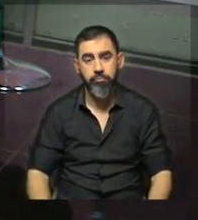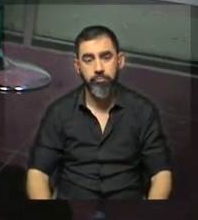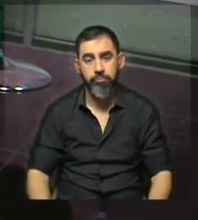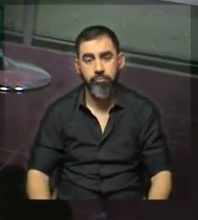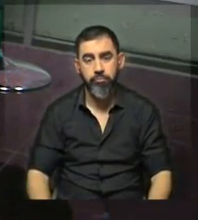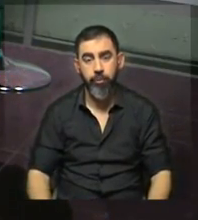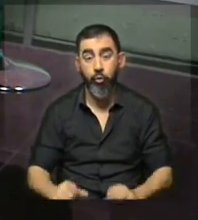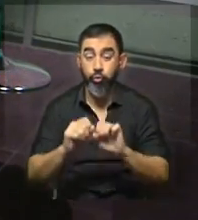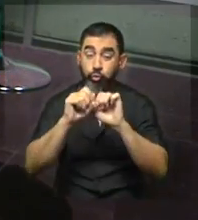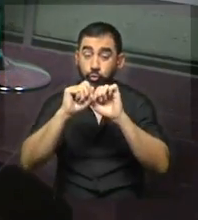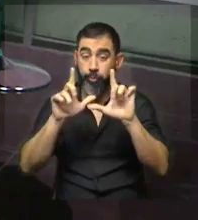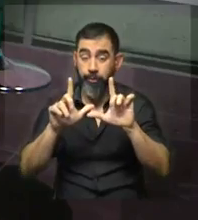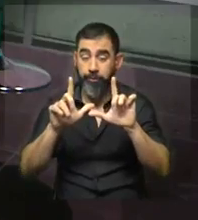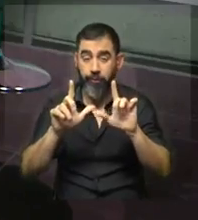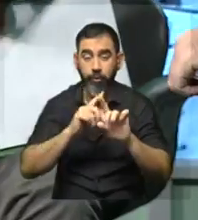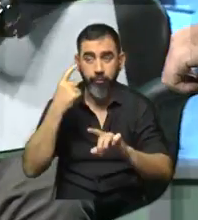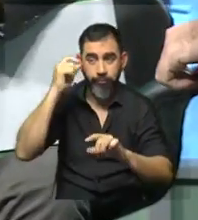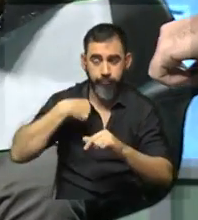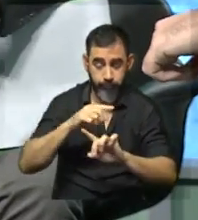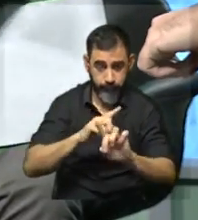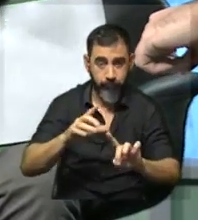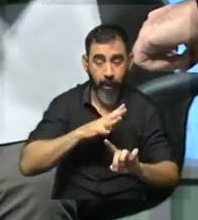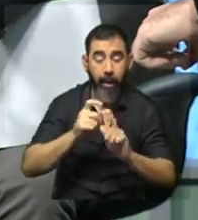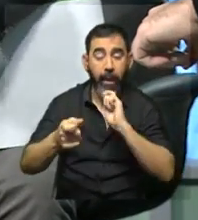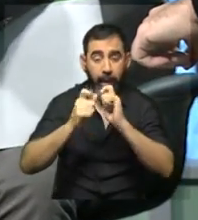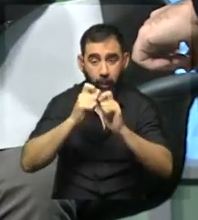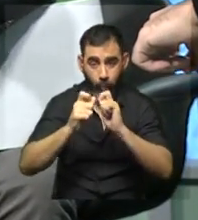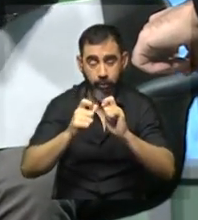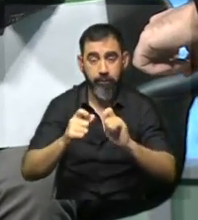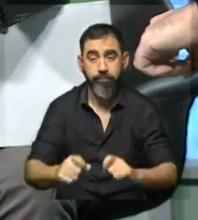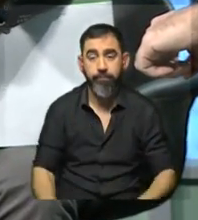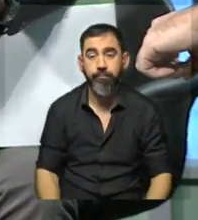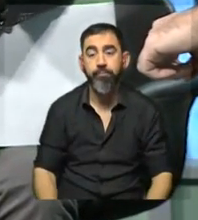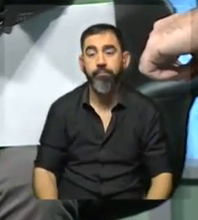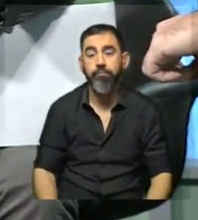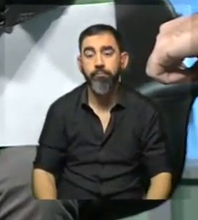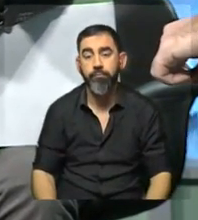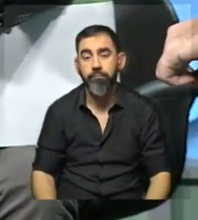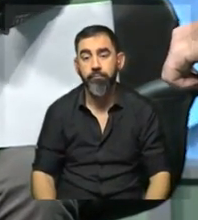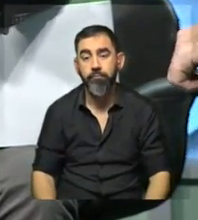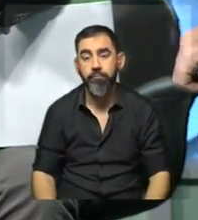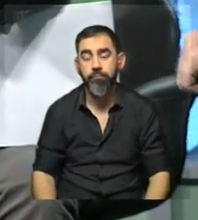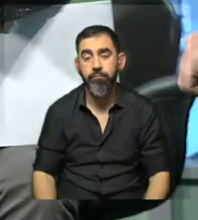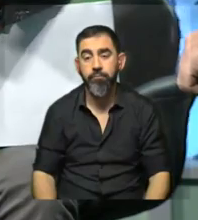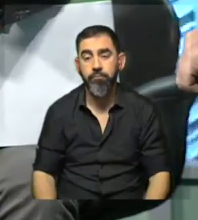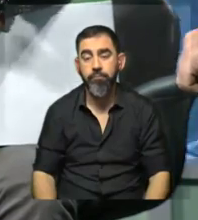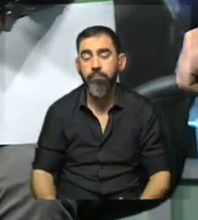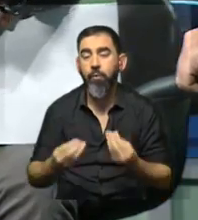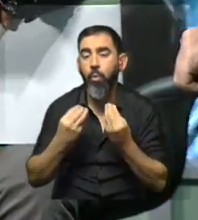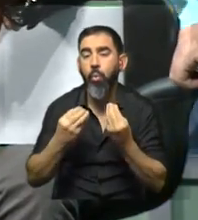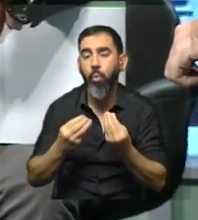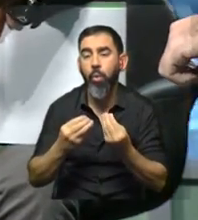sí, sí, con sorpresa. No porque se nos ocurra a nosotros, sino porque ha habido una encuesta y vamos a estar hablando de todo eso. ¿Cuáles son los